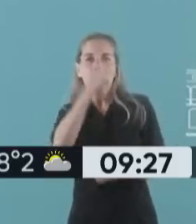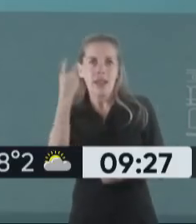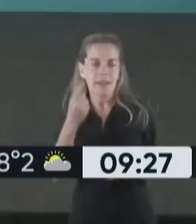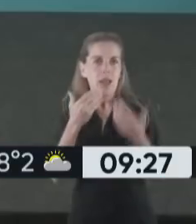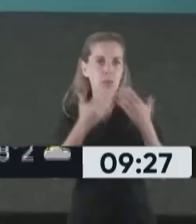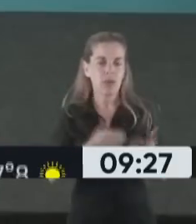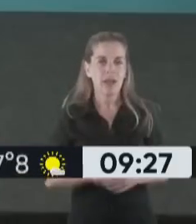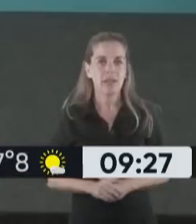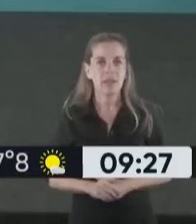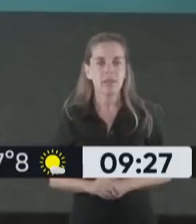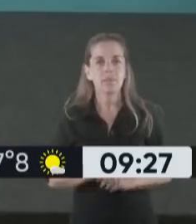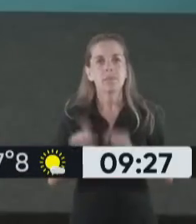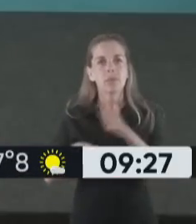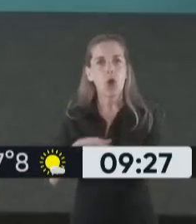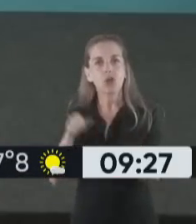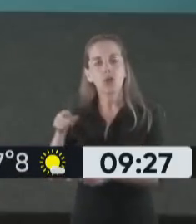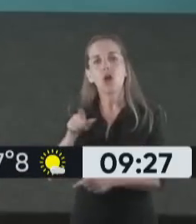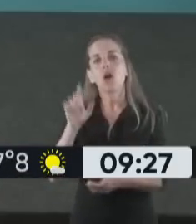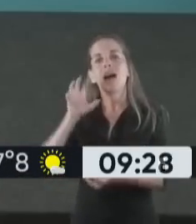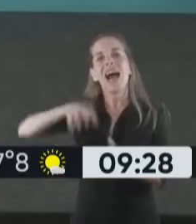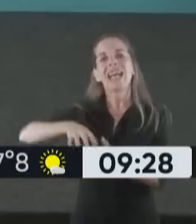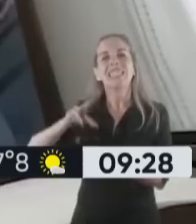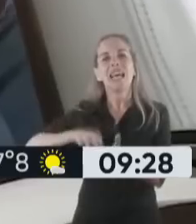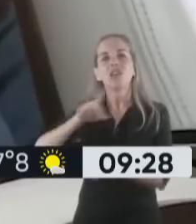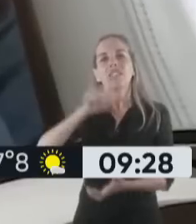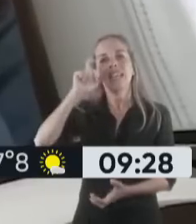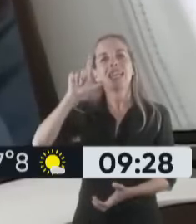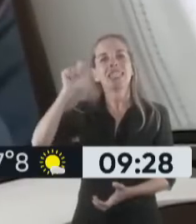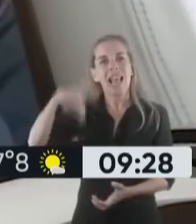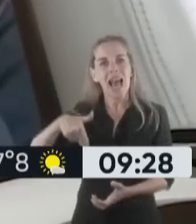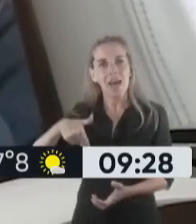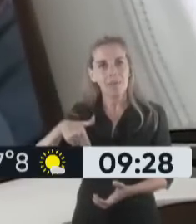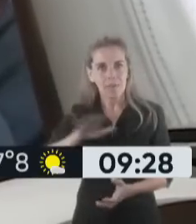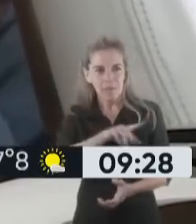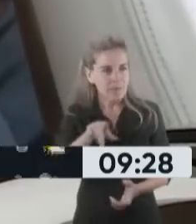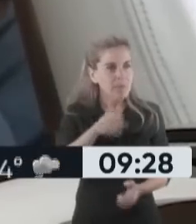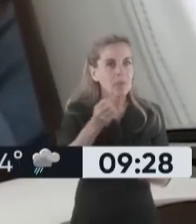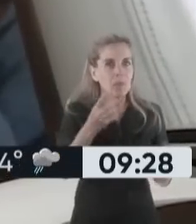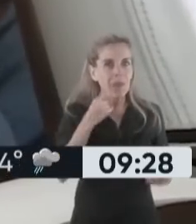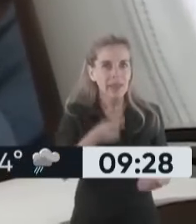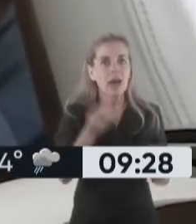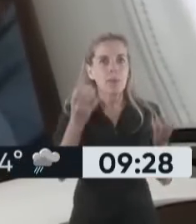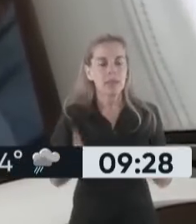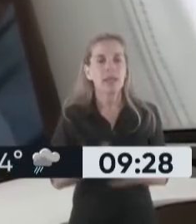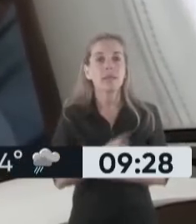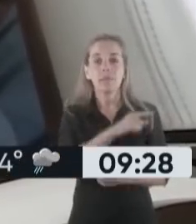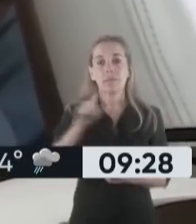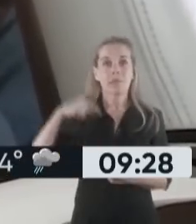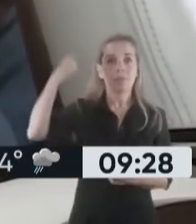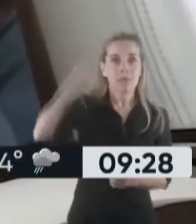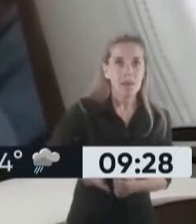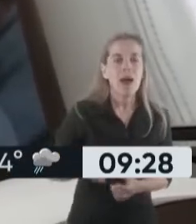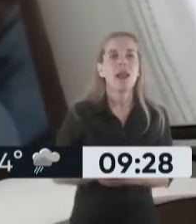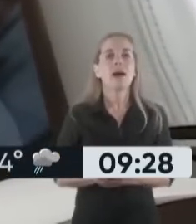Muchas gracias, Hernán. Fernando Ramírez, de Telam. Buen día, ¿Dónde estás? Acá, ¿cómo le va? La semana próxima se va a realizar